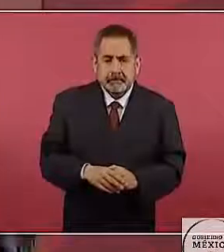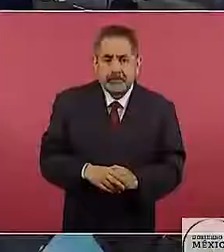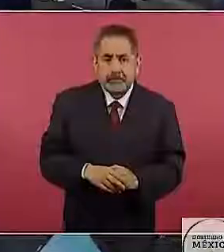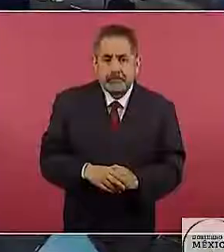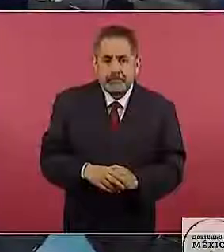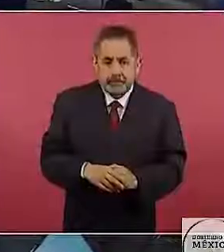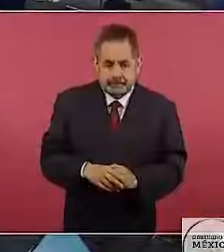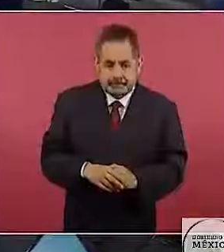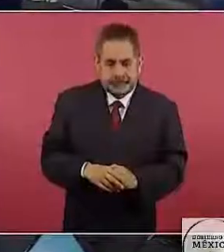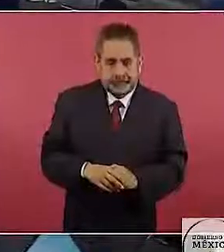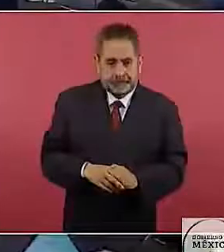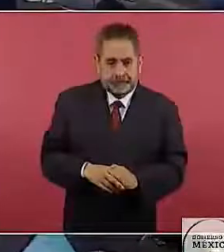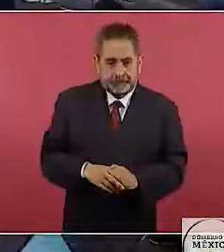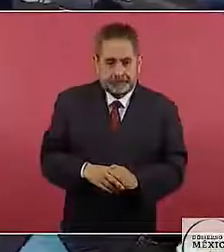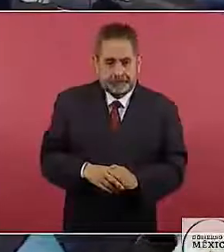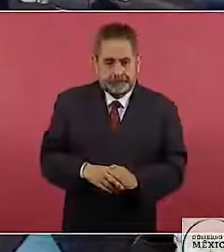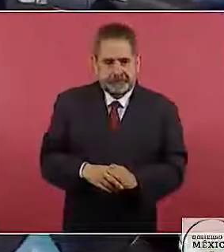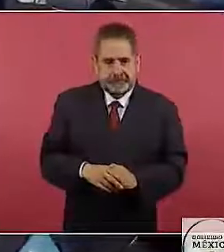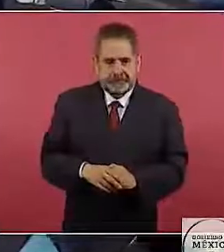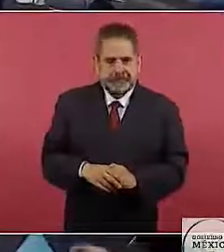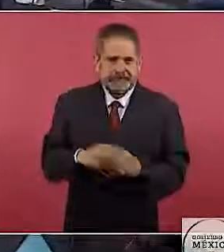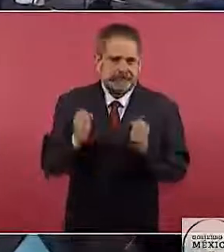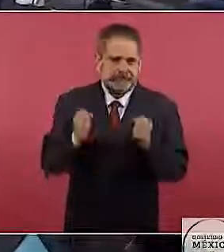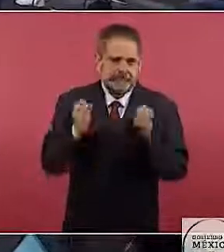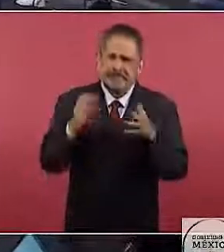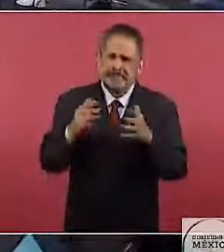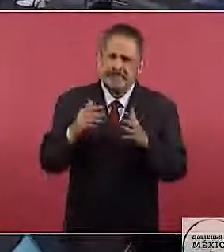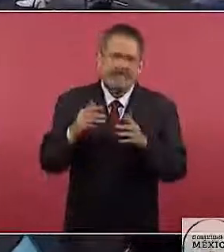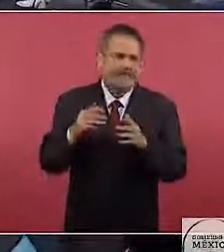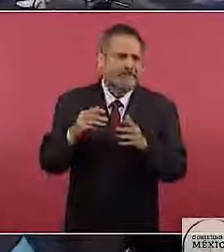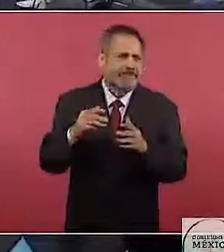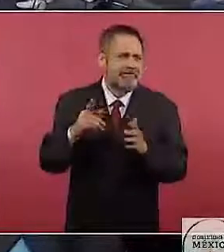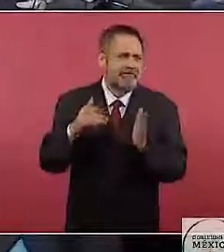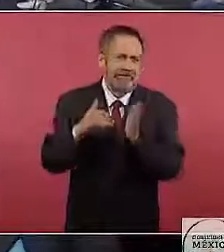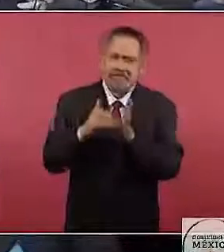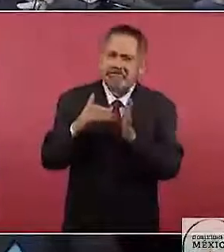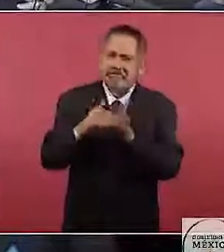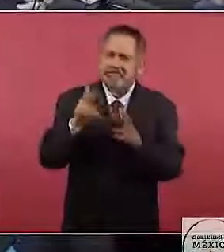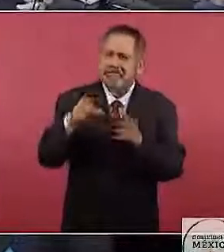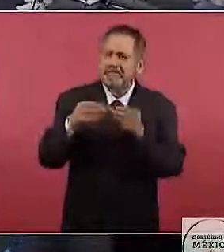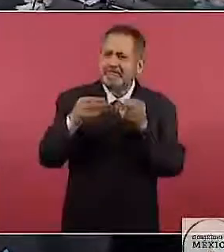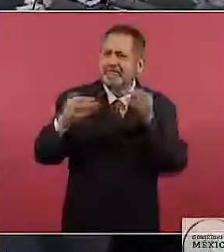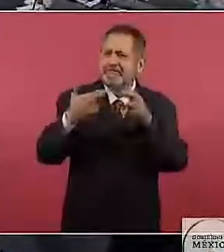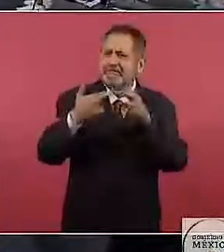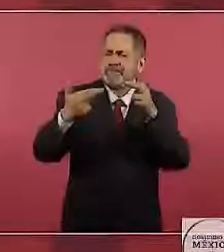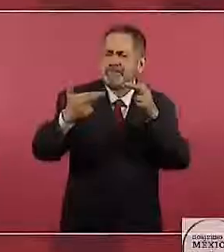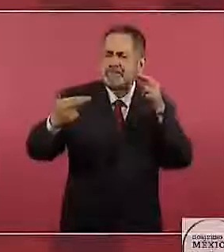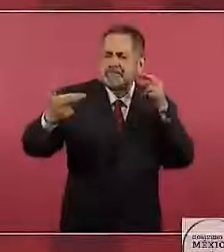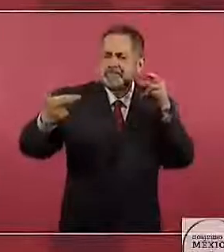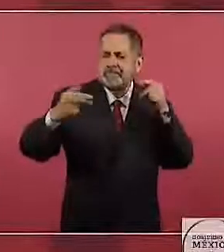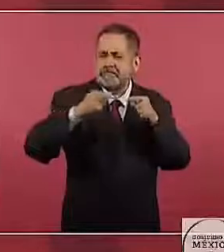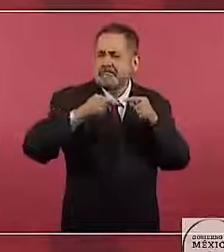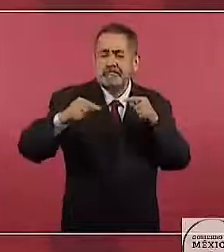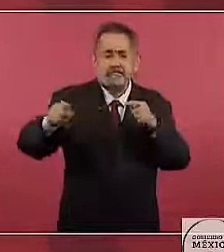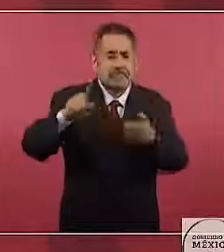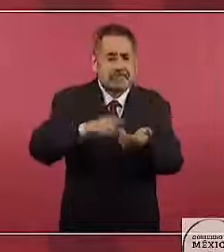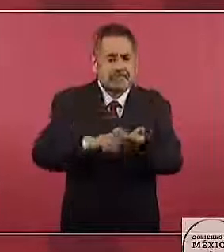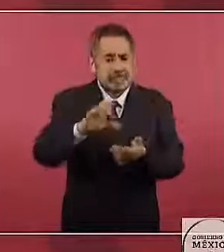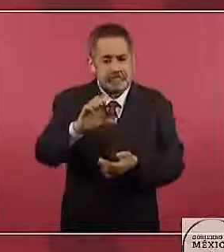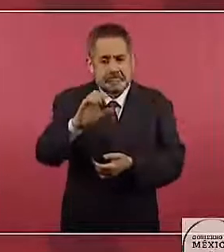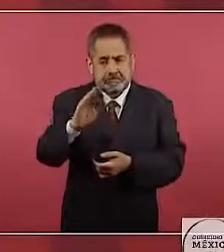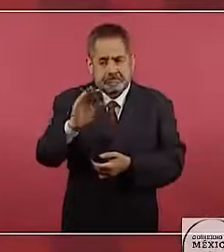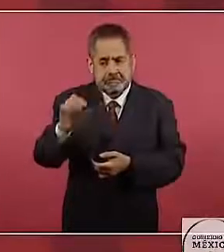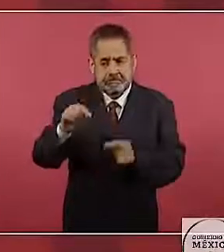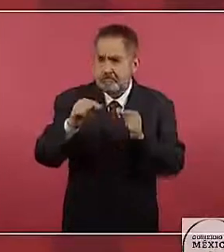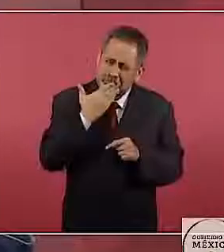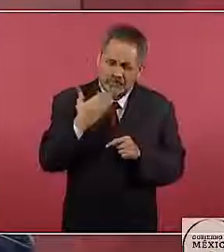Porque hay miles de kilómetros de líneas de la Comisión Federal de